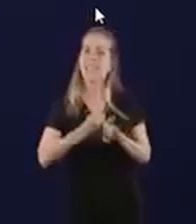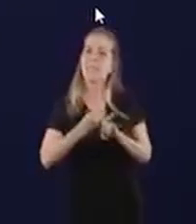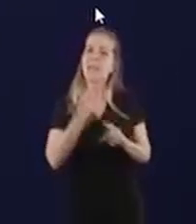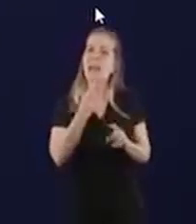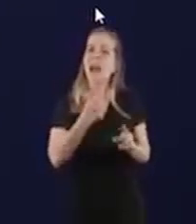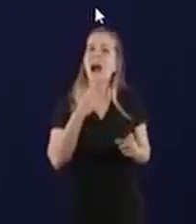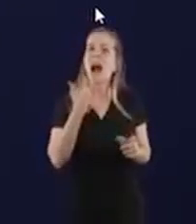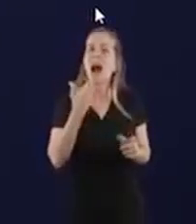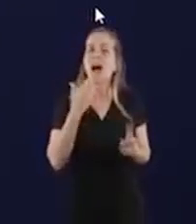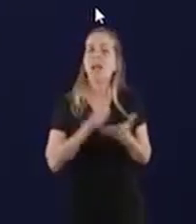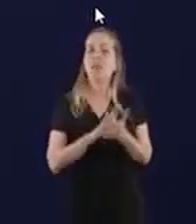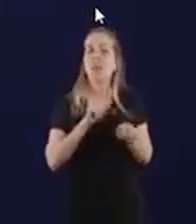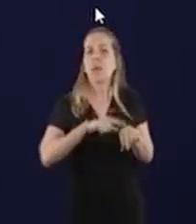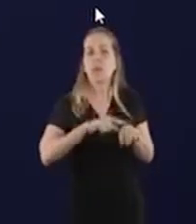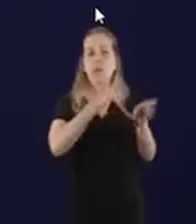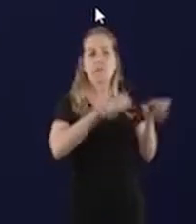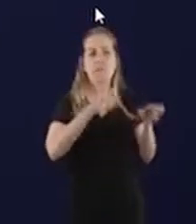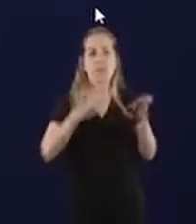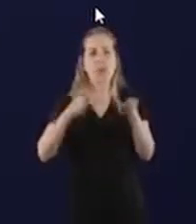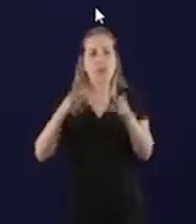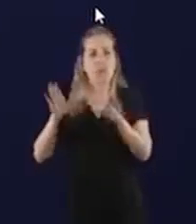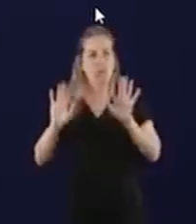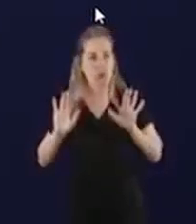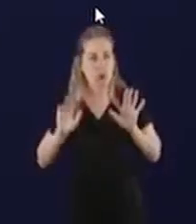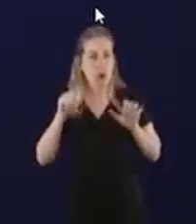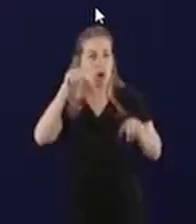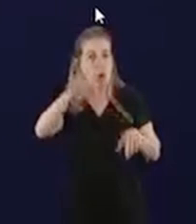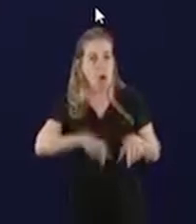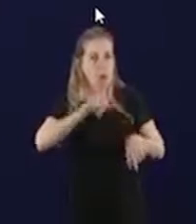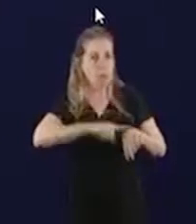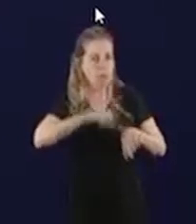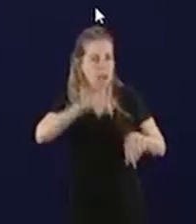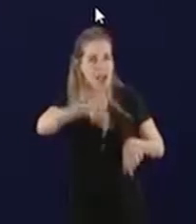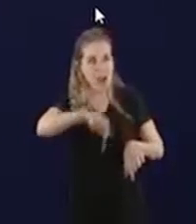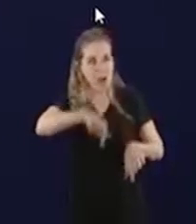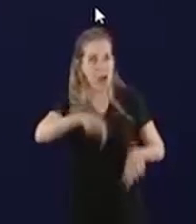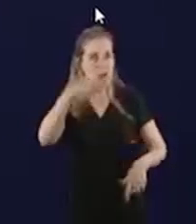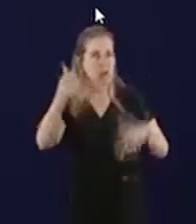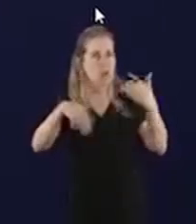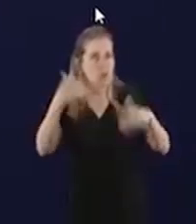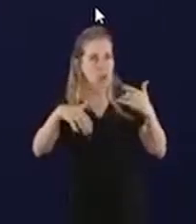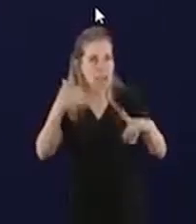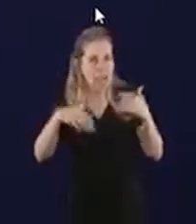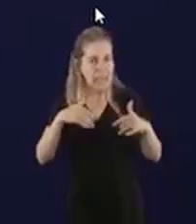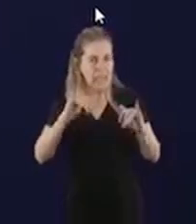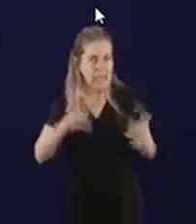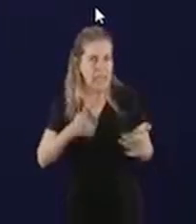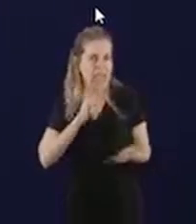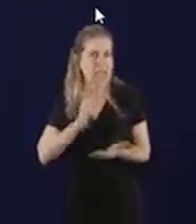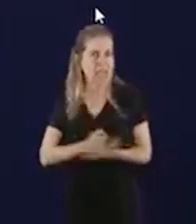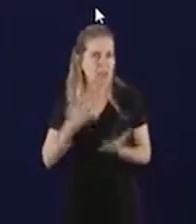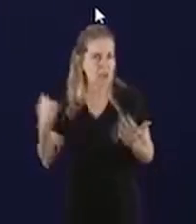proceso eh hoy lo que nuestra urgencia es eh con con las medidas que venimos